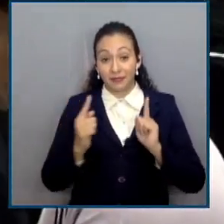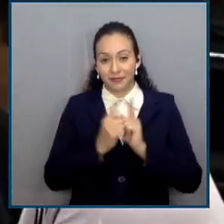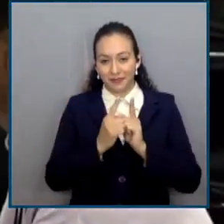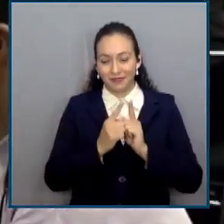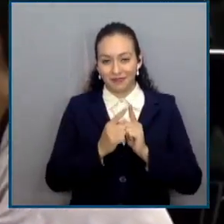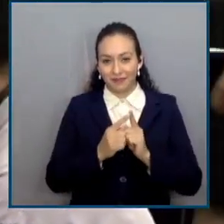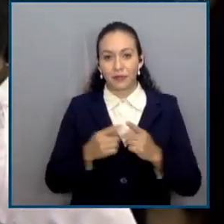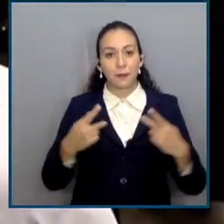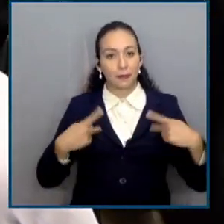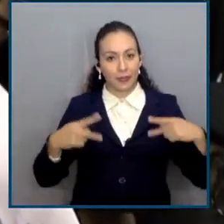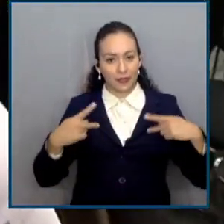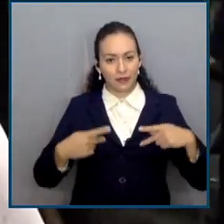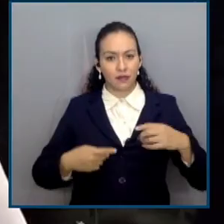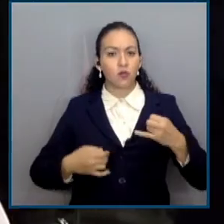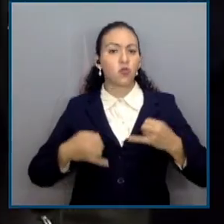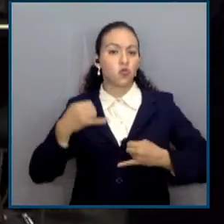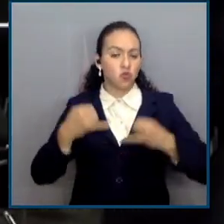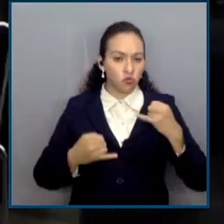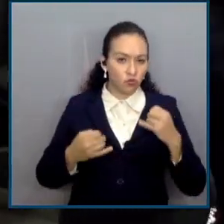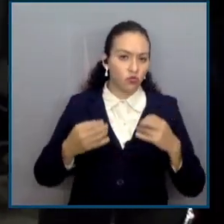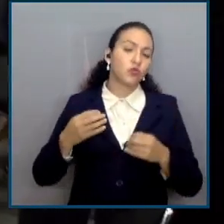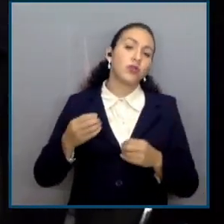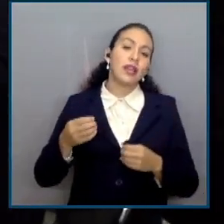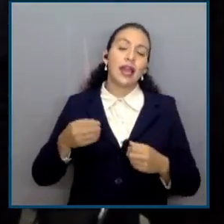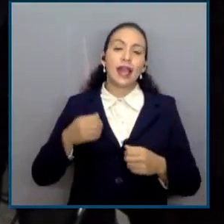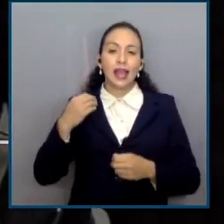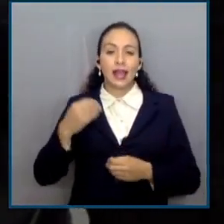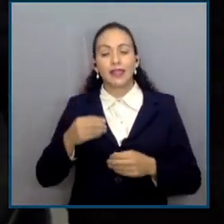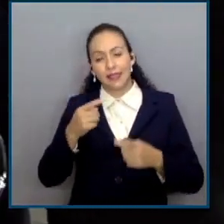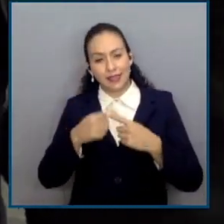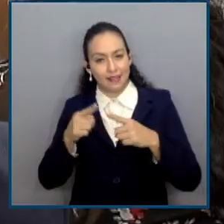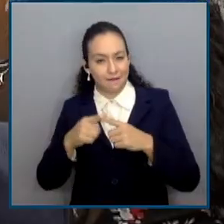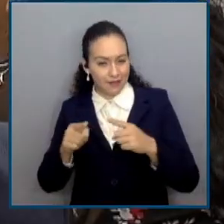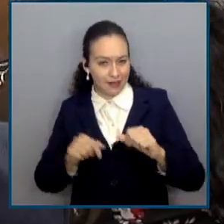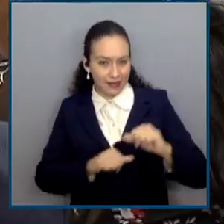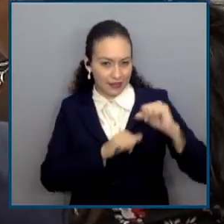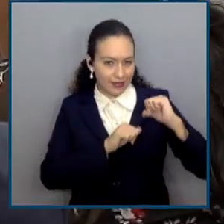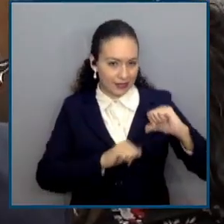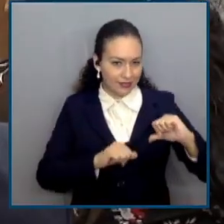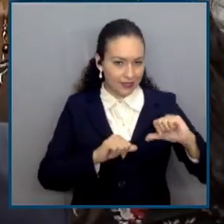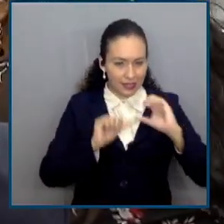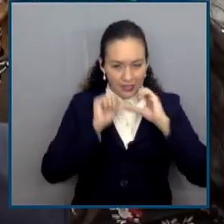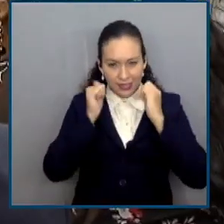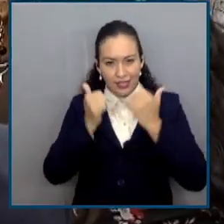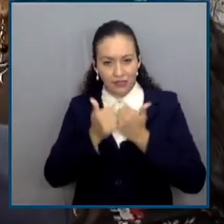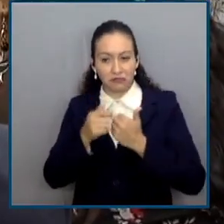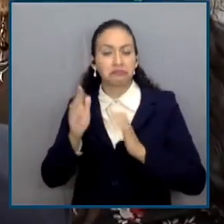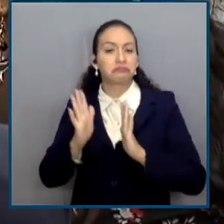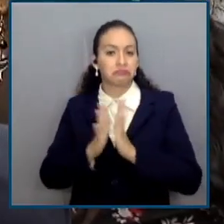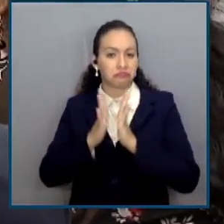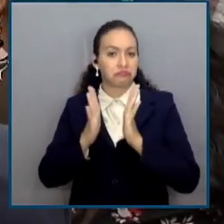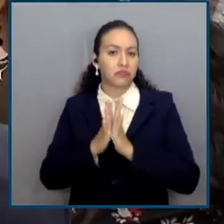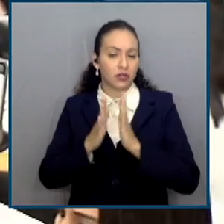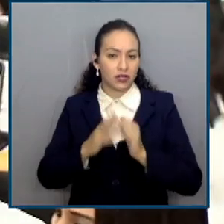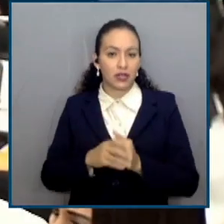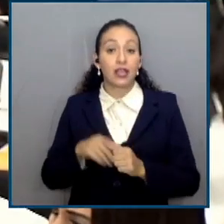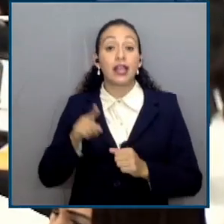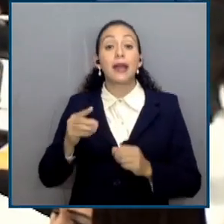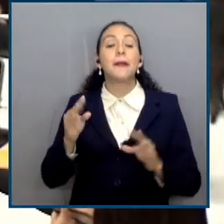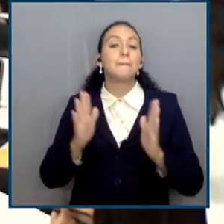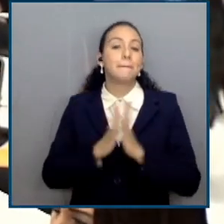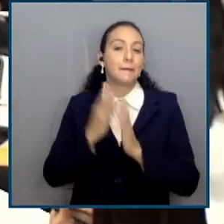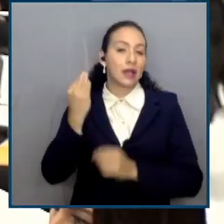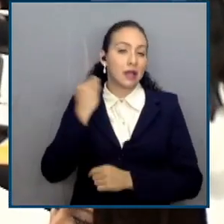justicia, servidores públicos, académicos, integrantes de la sociedad civil y usuarios de los sistemas de seguridad y justicia de